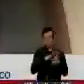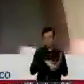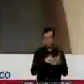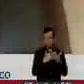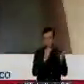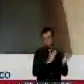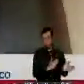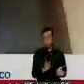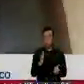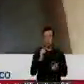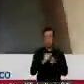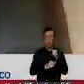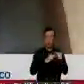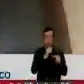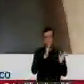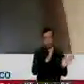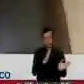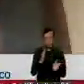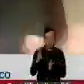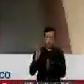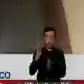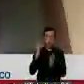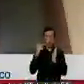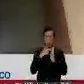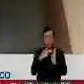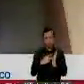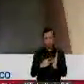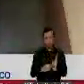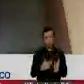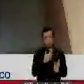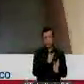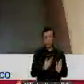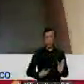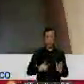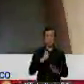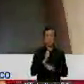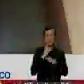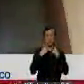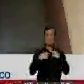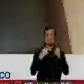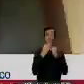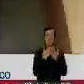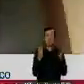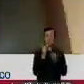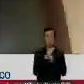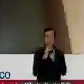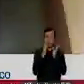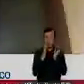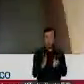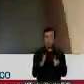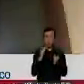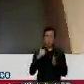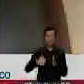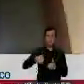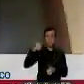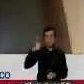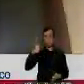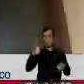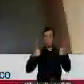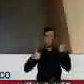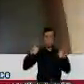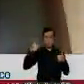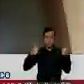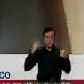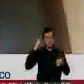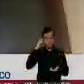tabla para que haya un aporte progresivo. Hay varios aspectos ahí, el presidente de la República había mencionado que los funcionarios de mayor jerarquía dentro